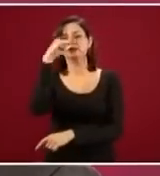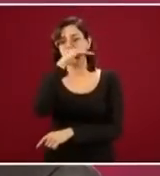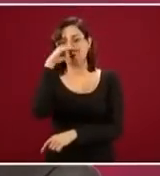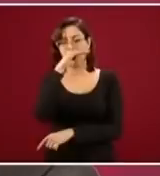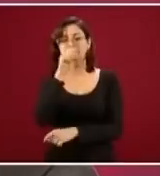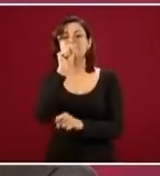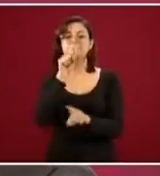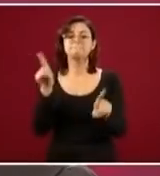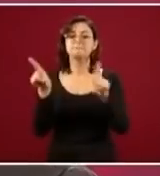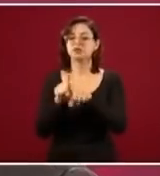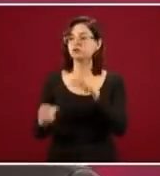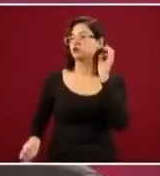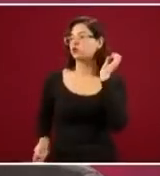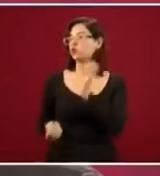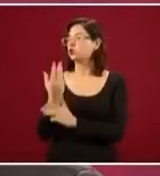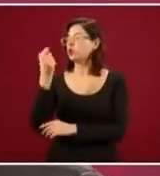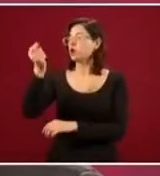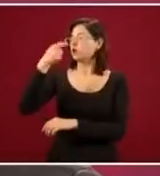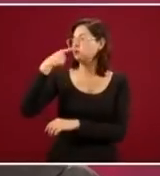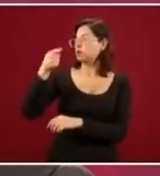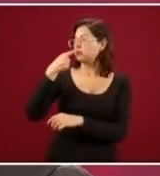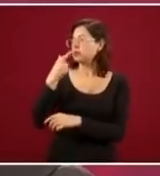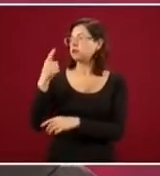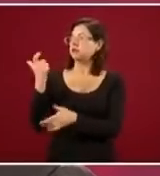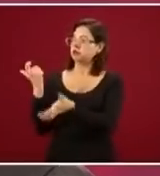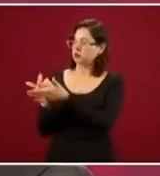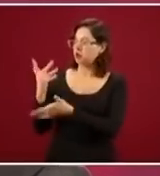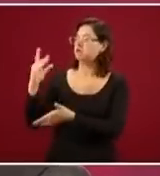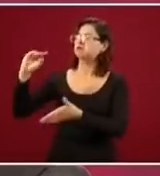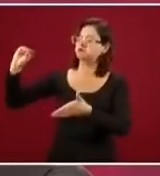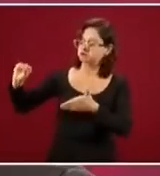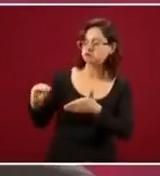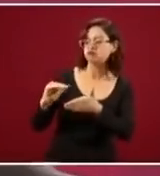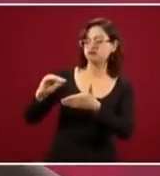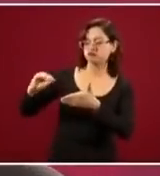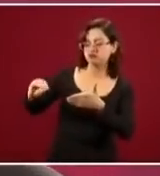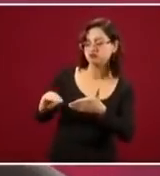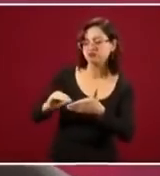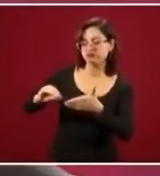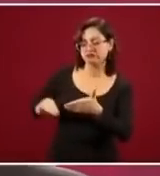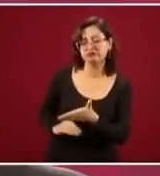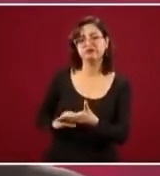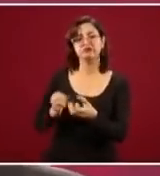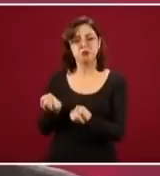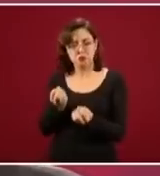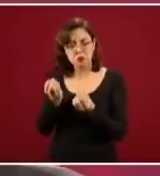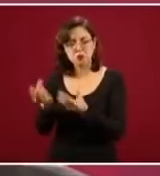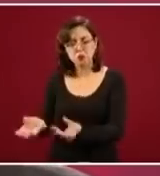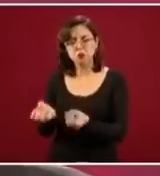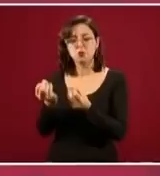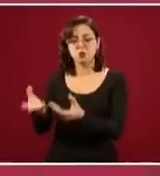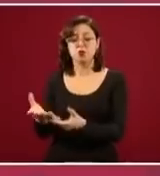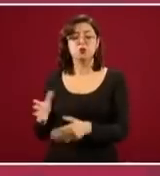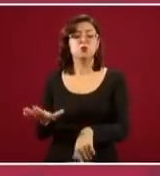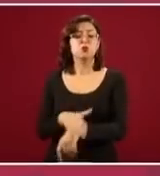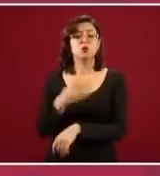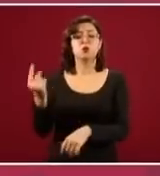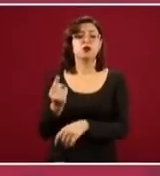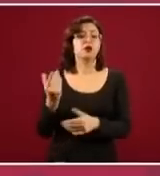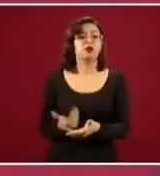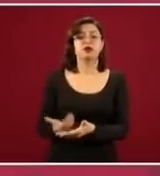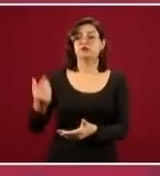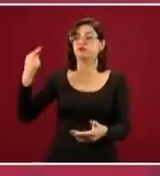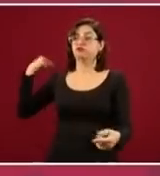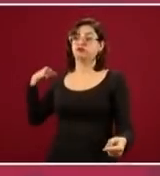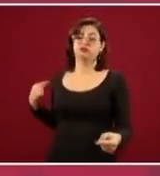estos productos e insumos, medicamentos caros, que hasta hoy y a lo largo de muchos años desde atrás pagaban